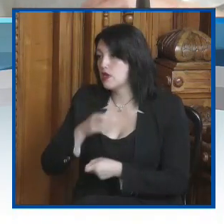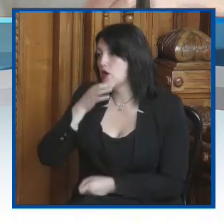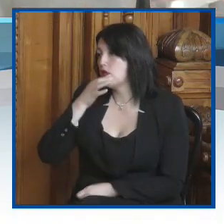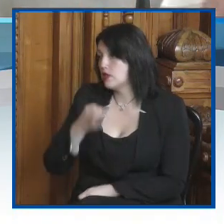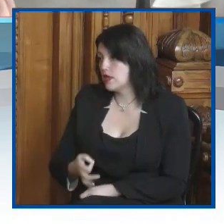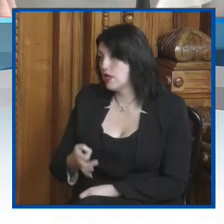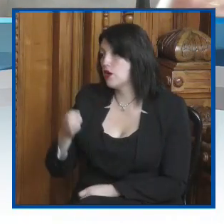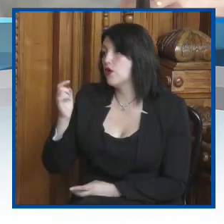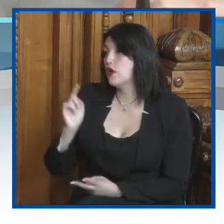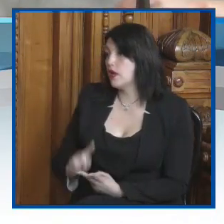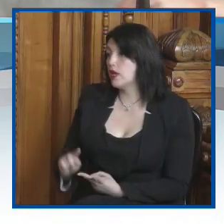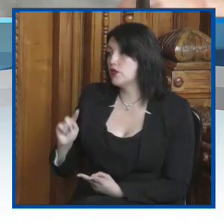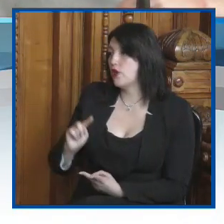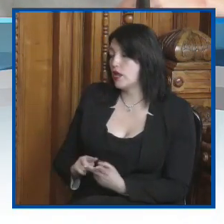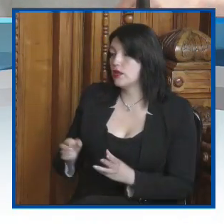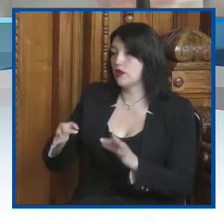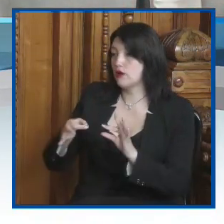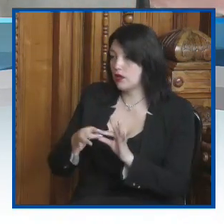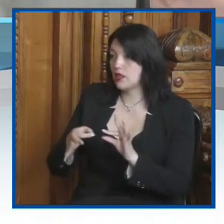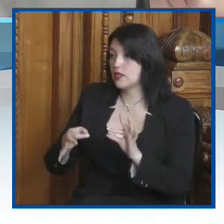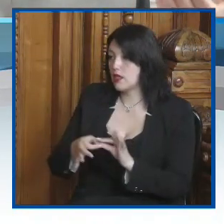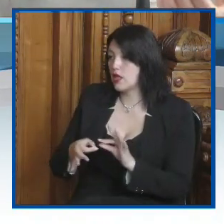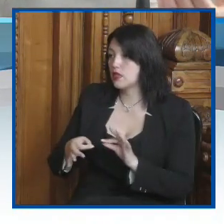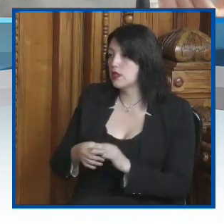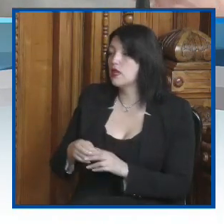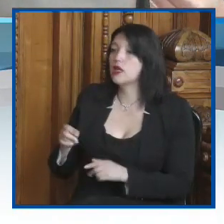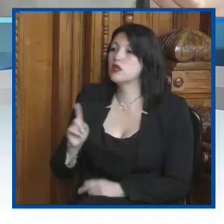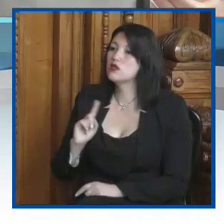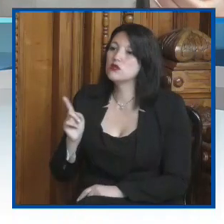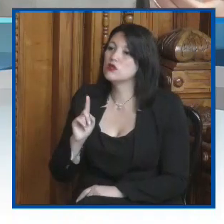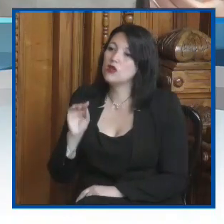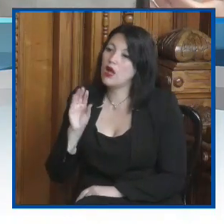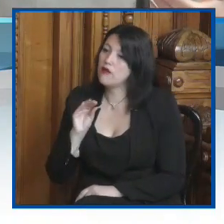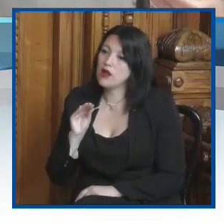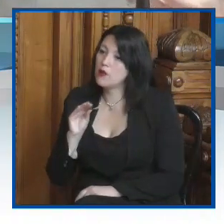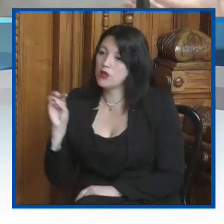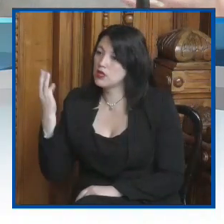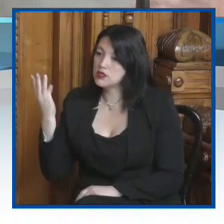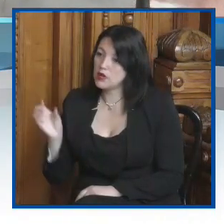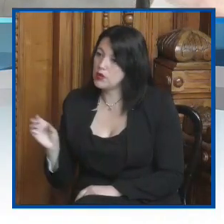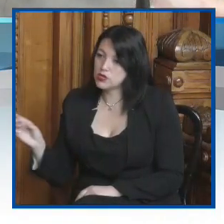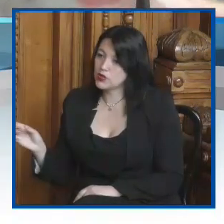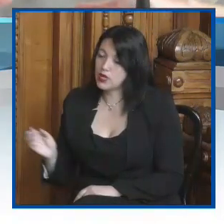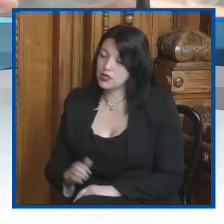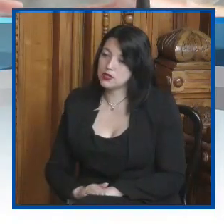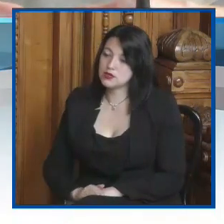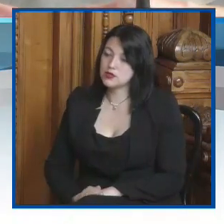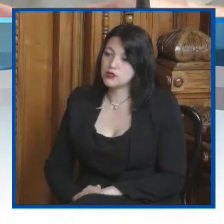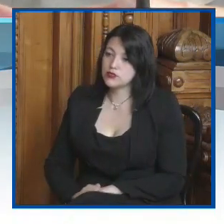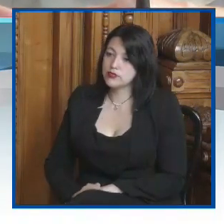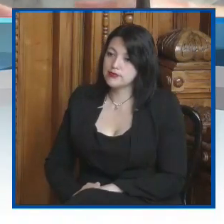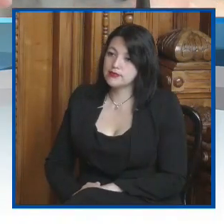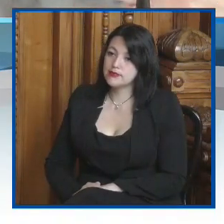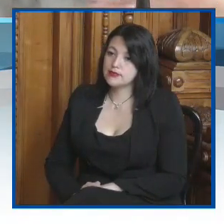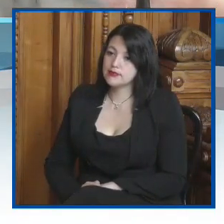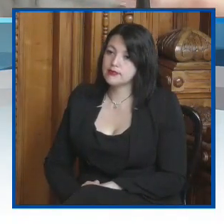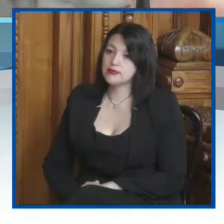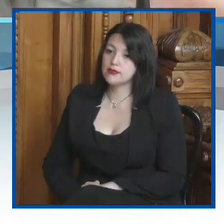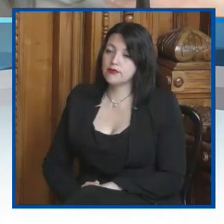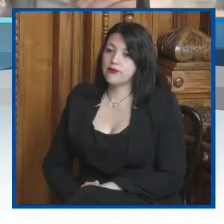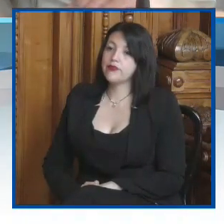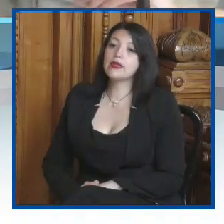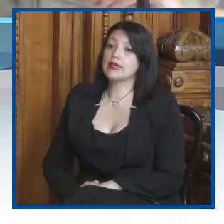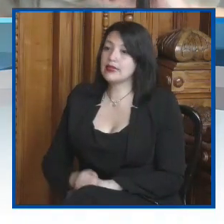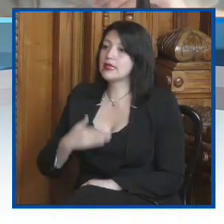esto es concordante con, y no hablamos en tercera persona. Entonces eso también hace que uno se